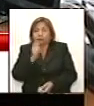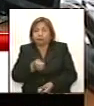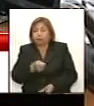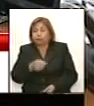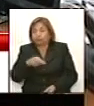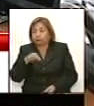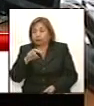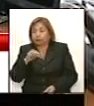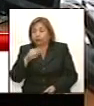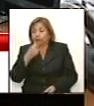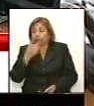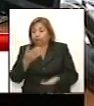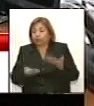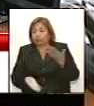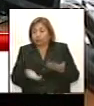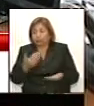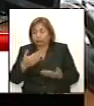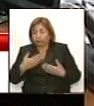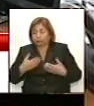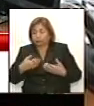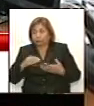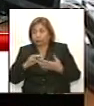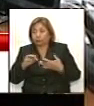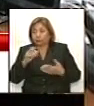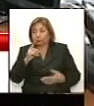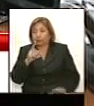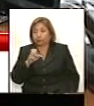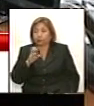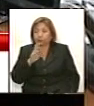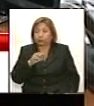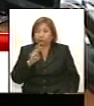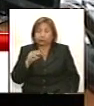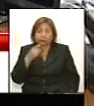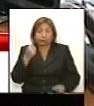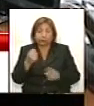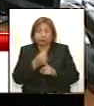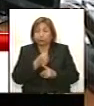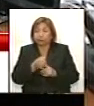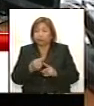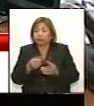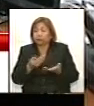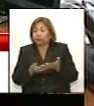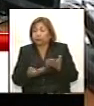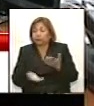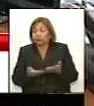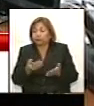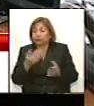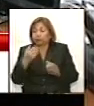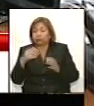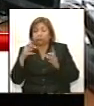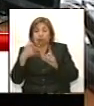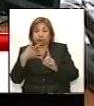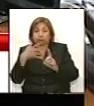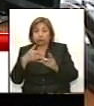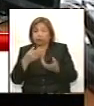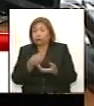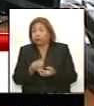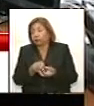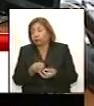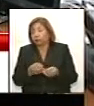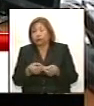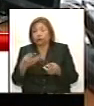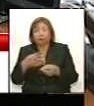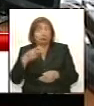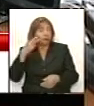tipificación. Ahora puede tipificar por el 122B, que es agresiones, o puede tipificar por el delito de acoso, o puede tipificar por